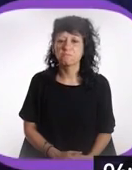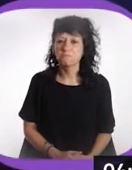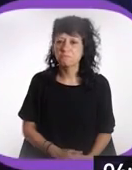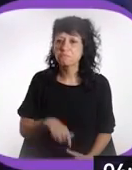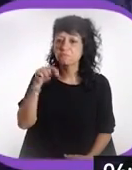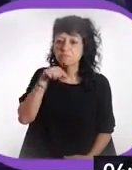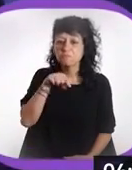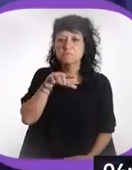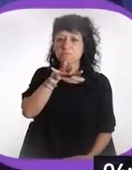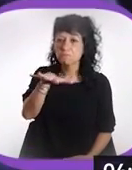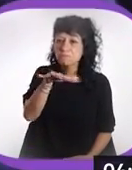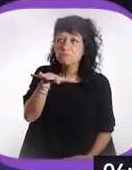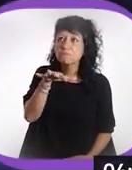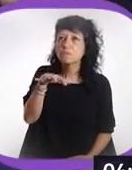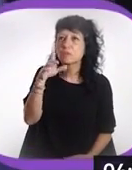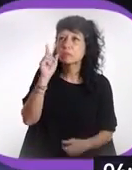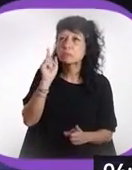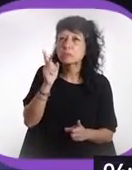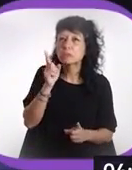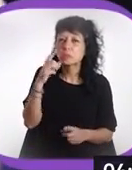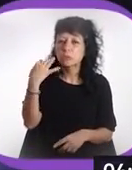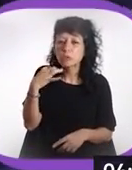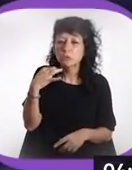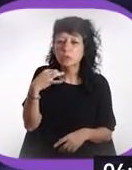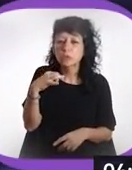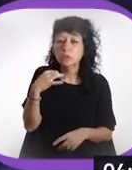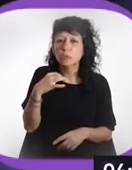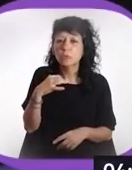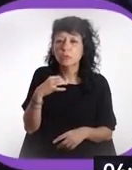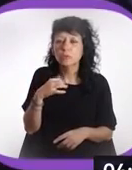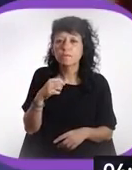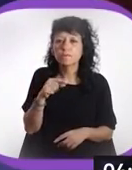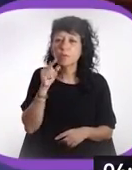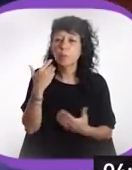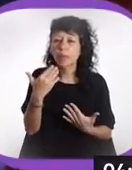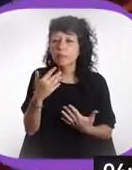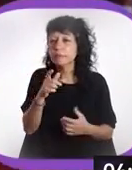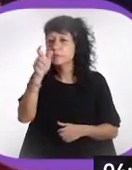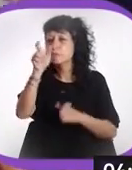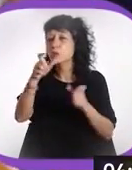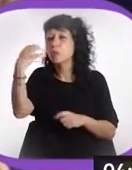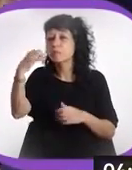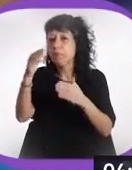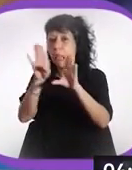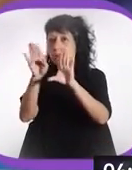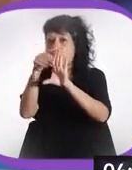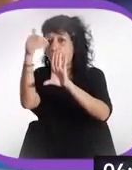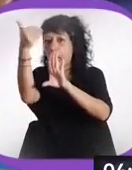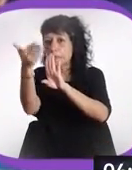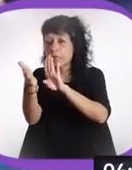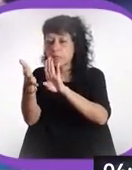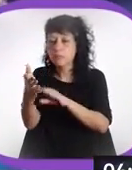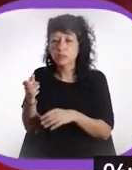Debe ser el lugar. Los sobrevivientes Sentient podrían estar detrás de esa puerta, con las respuestas a todo lo